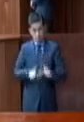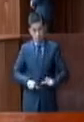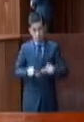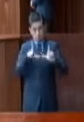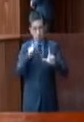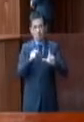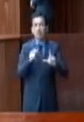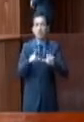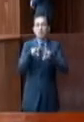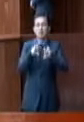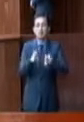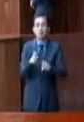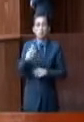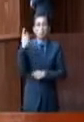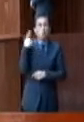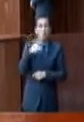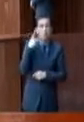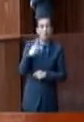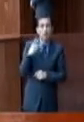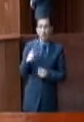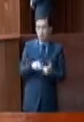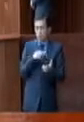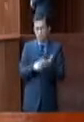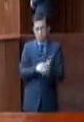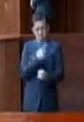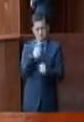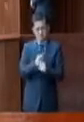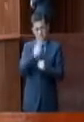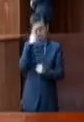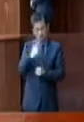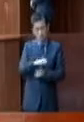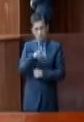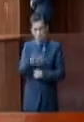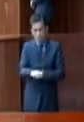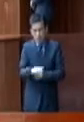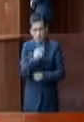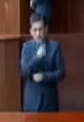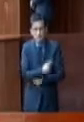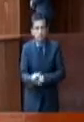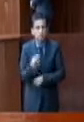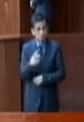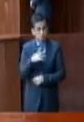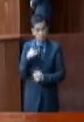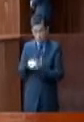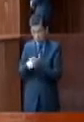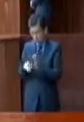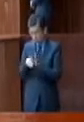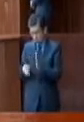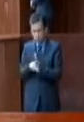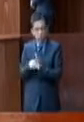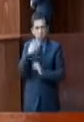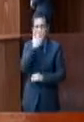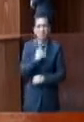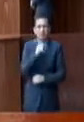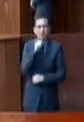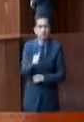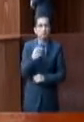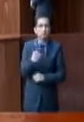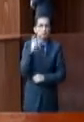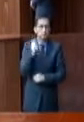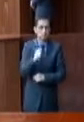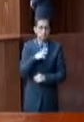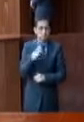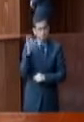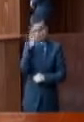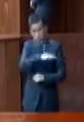puebla primer lugar en muerte infantil no se publicó portal diario lo que configura la imputación de un hecho falso en detrimento del referido ente